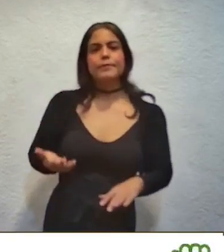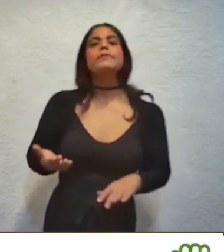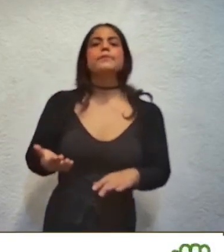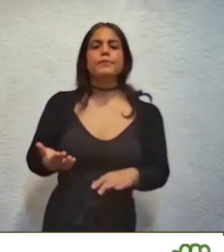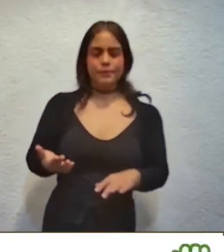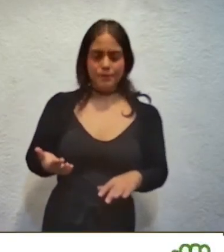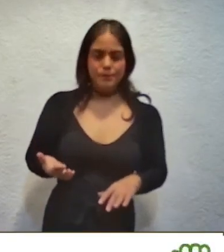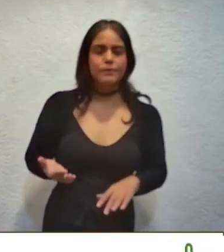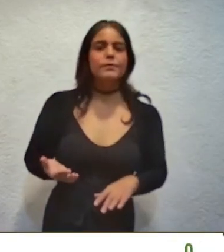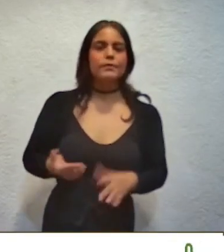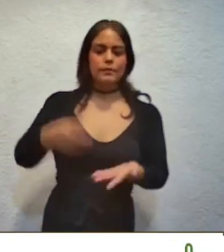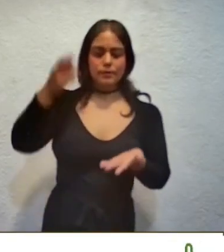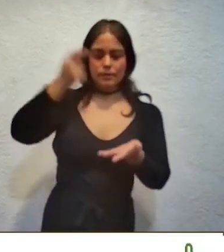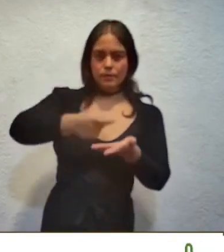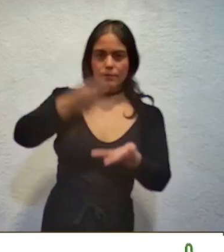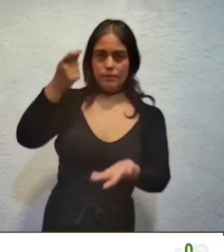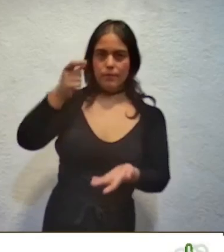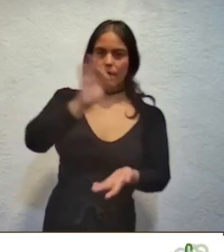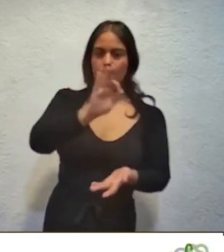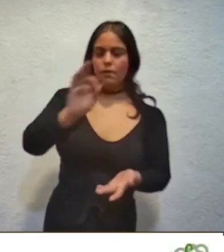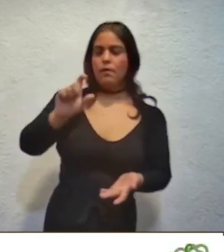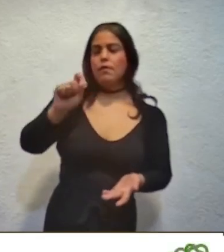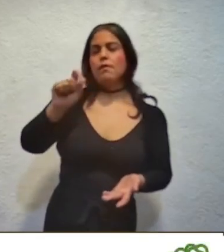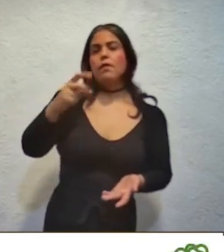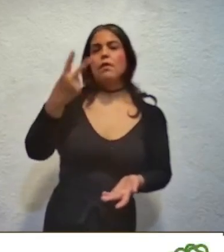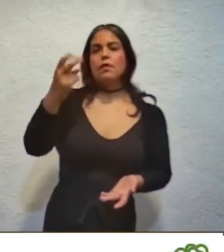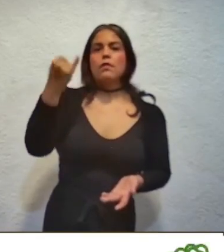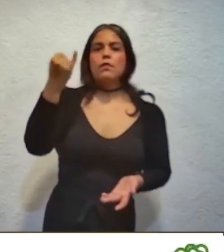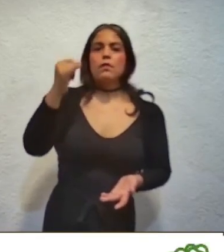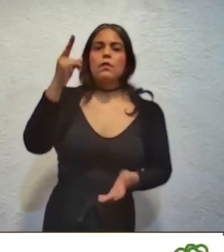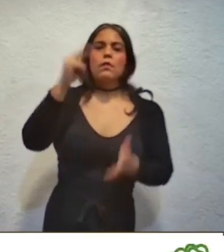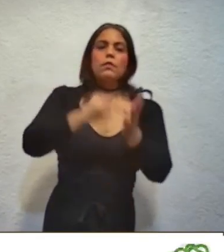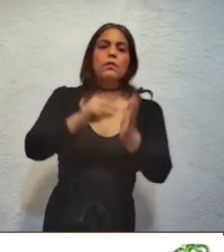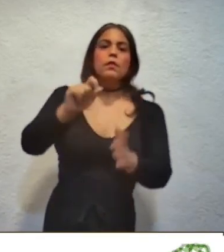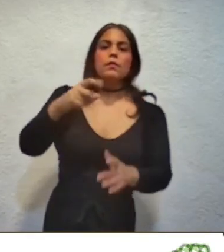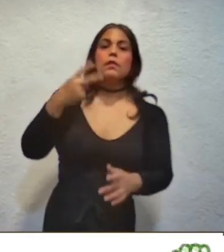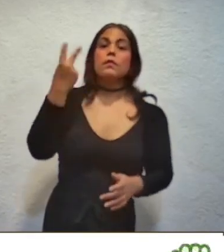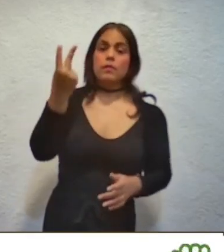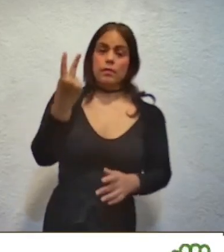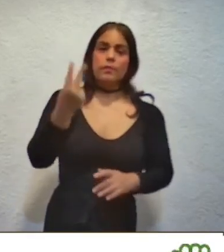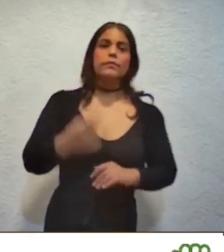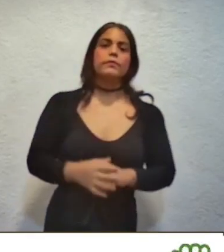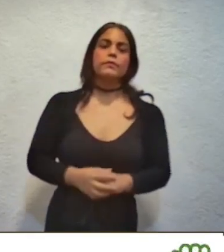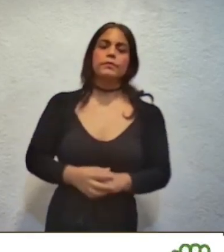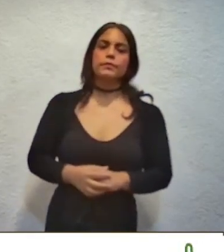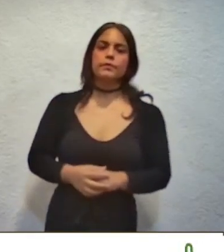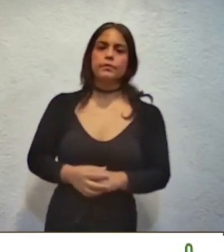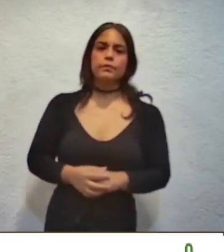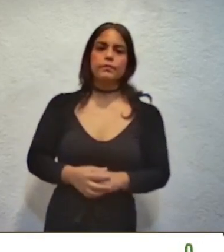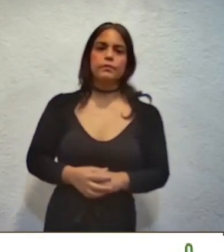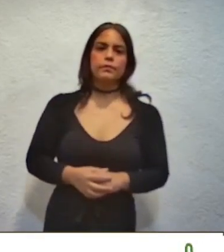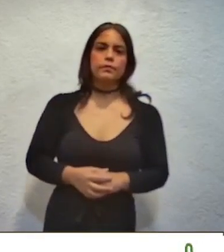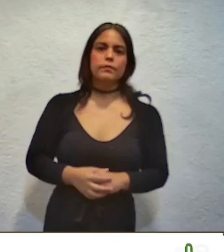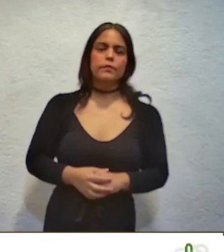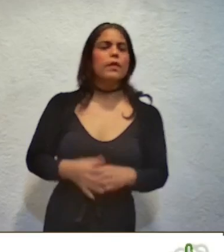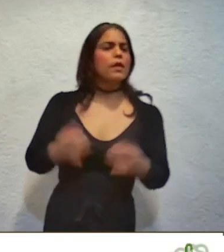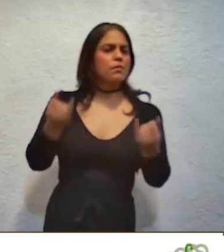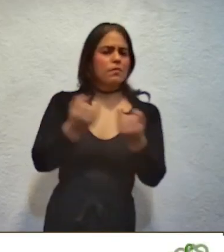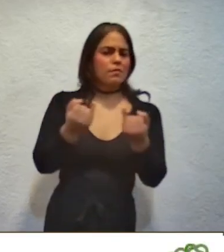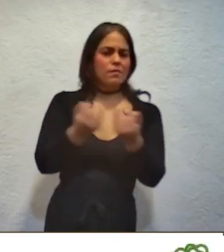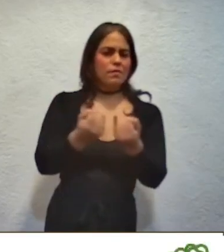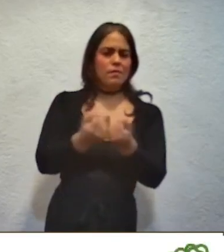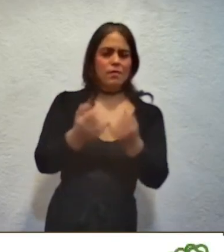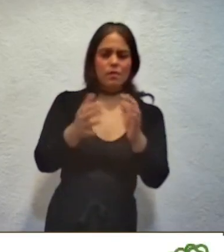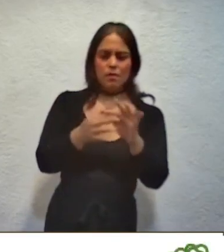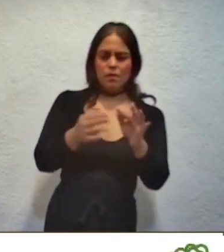mediante sentencia firma de fecha 22 de julio de 2022. No obstante, se encuentra evidenciado en autos que, hasta la